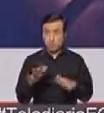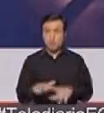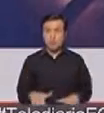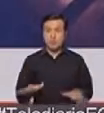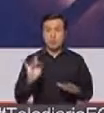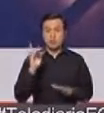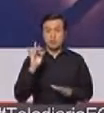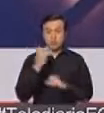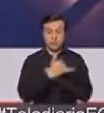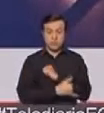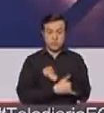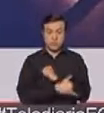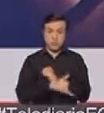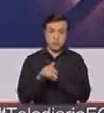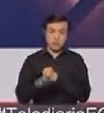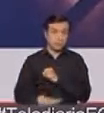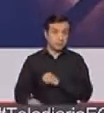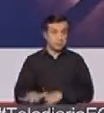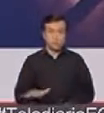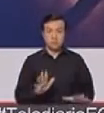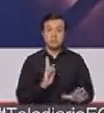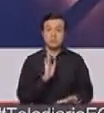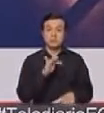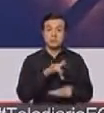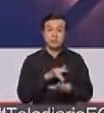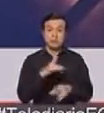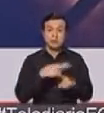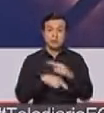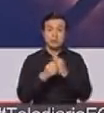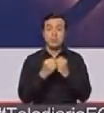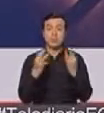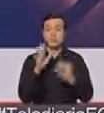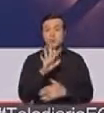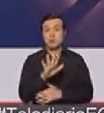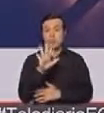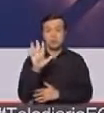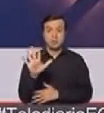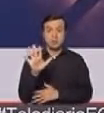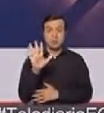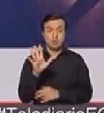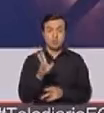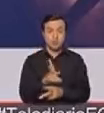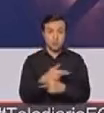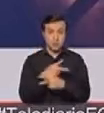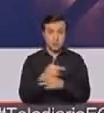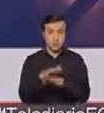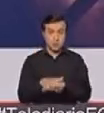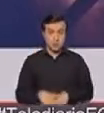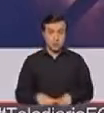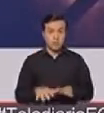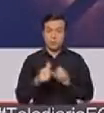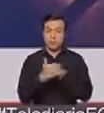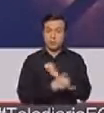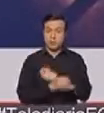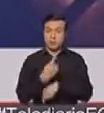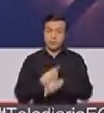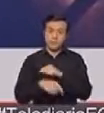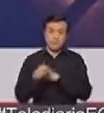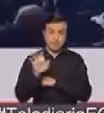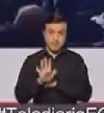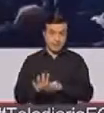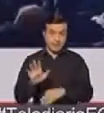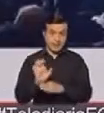de 18 países y citas de negocios con más de 55 productores y exportadores de banano del